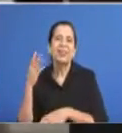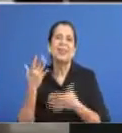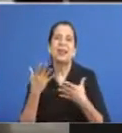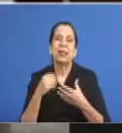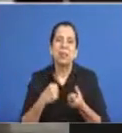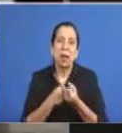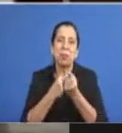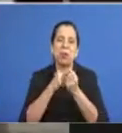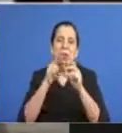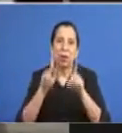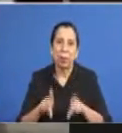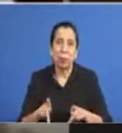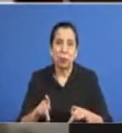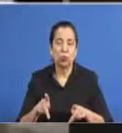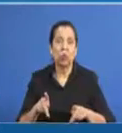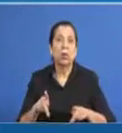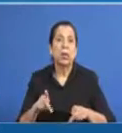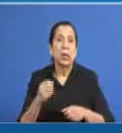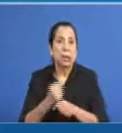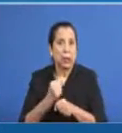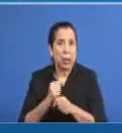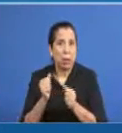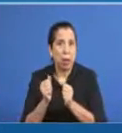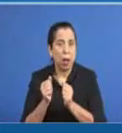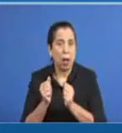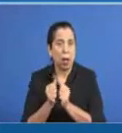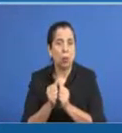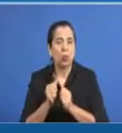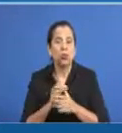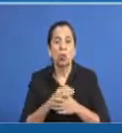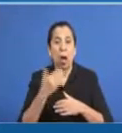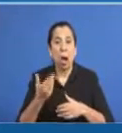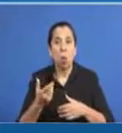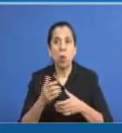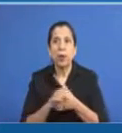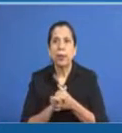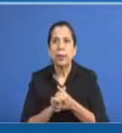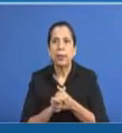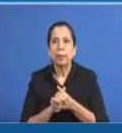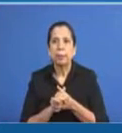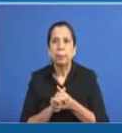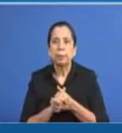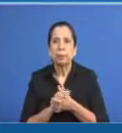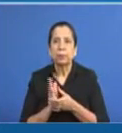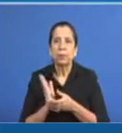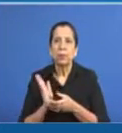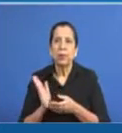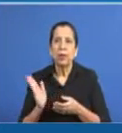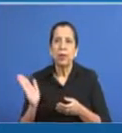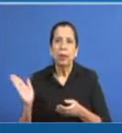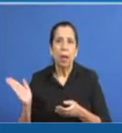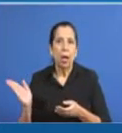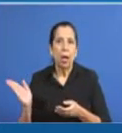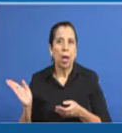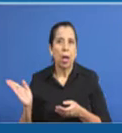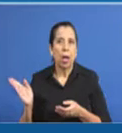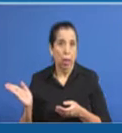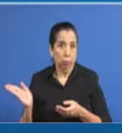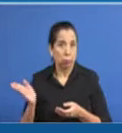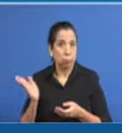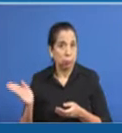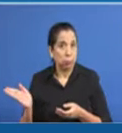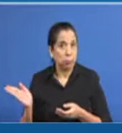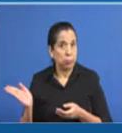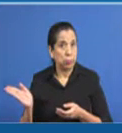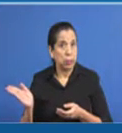que estamos haciendo. Mario, en este momento se está proyectando en pantalla el número de la cuenta bancaria a través del Banco General, donde pueden hacer